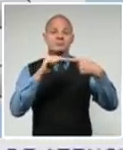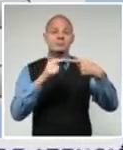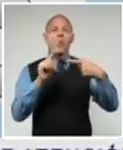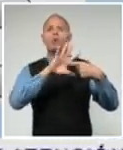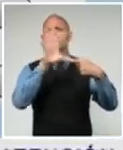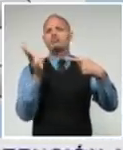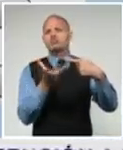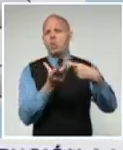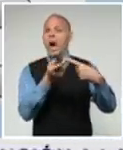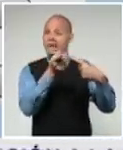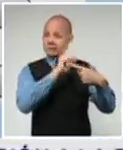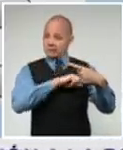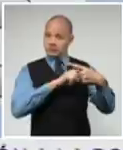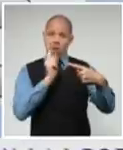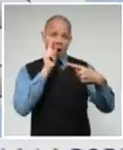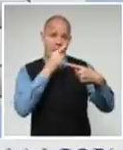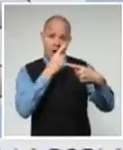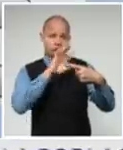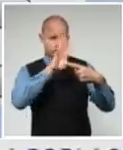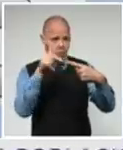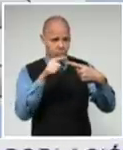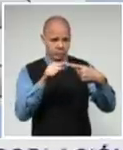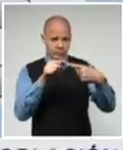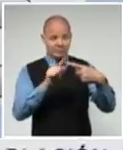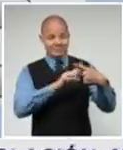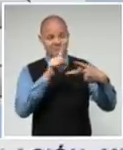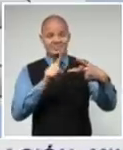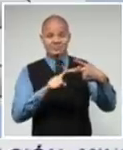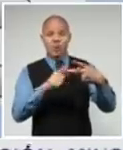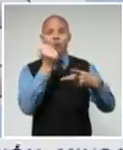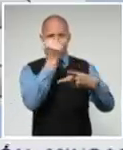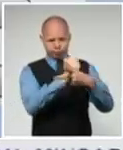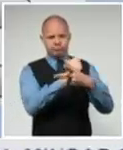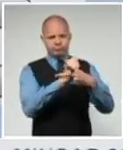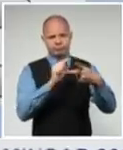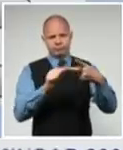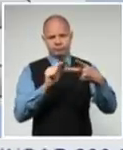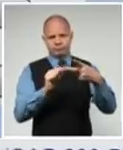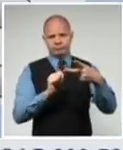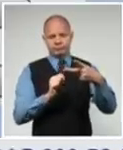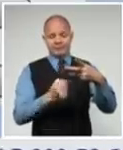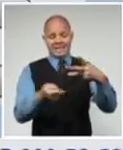se confirman, pues ya se acumulan un total de